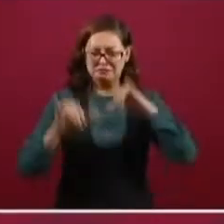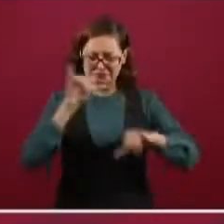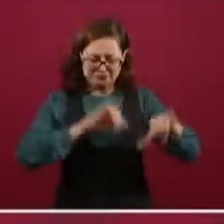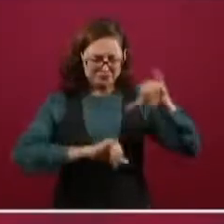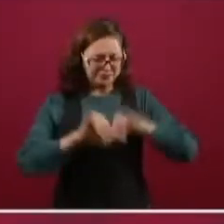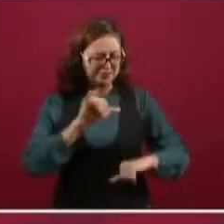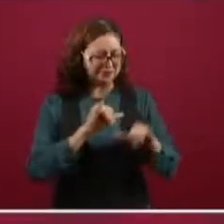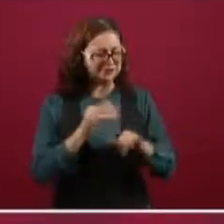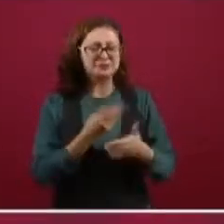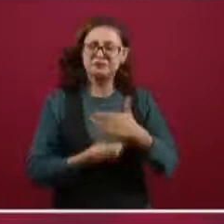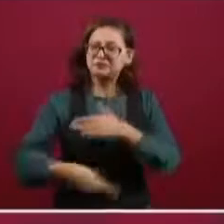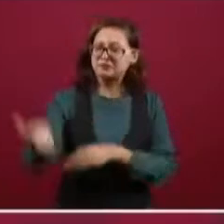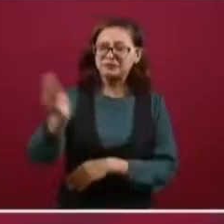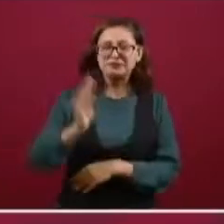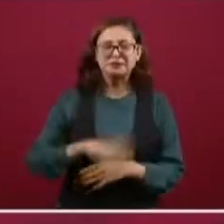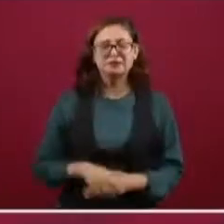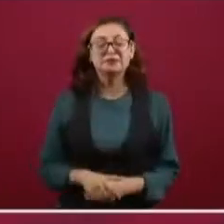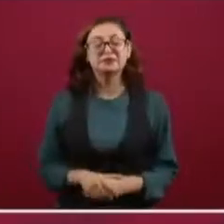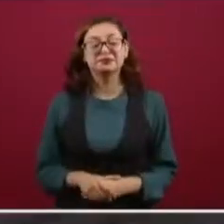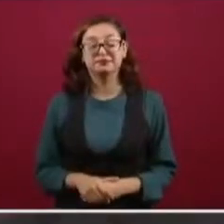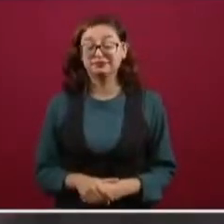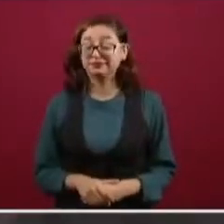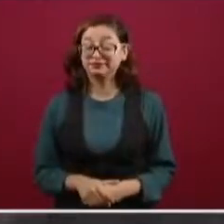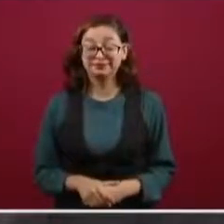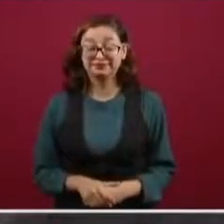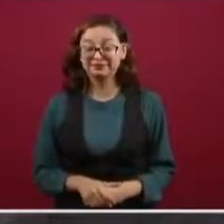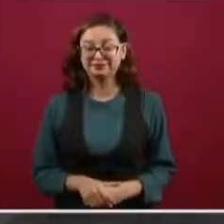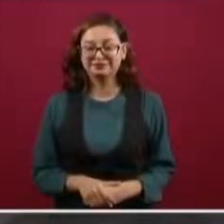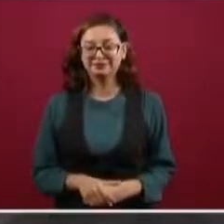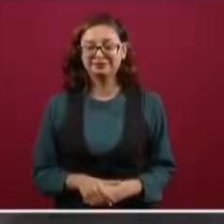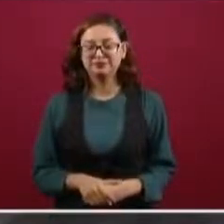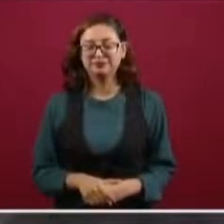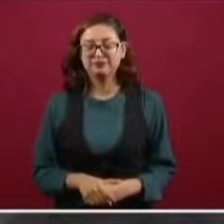Se cuestiona mucho, ¿no? El que